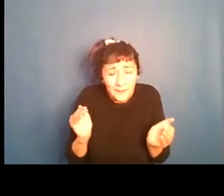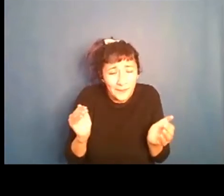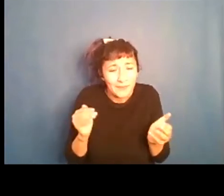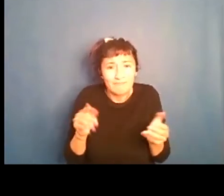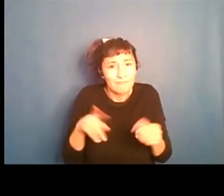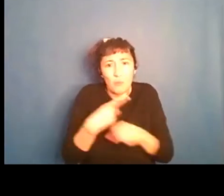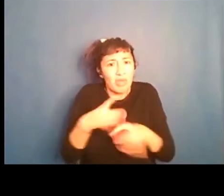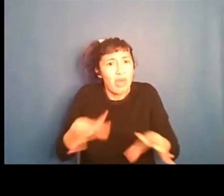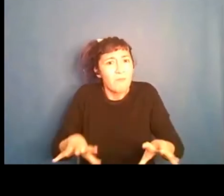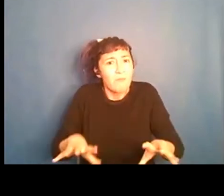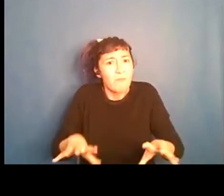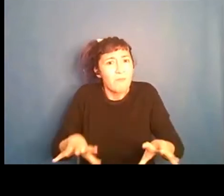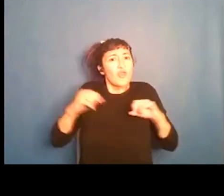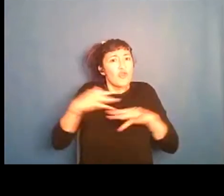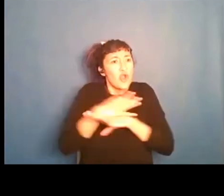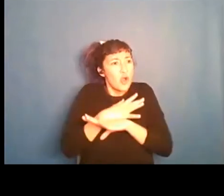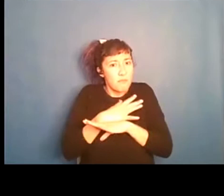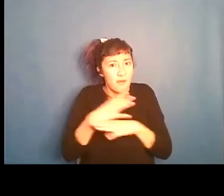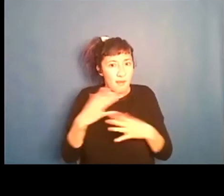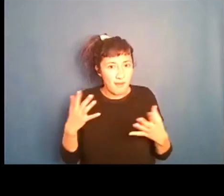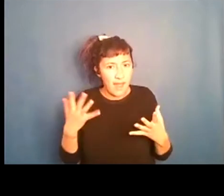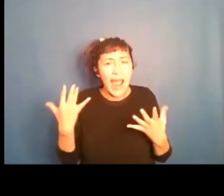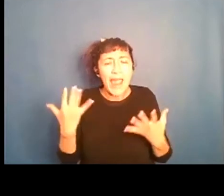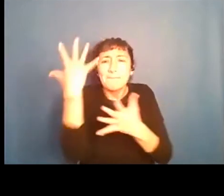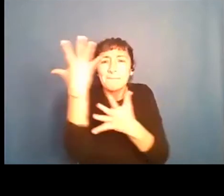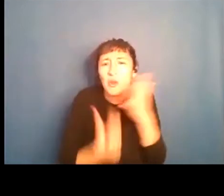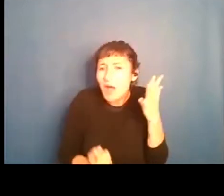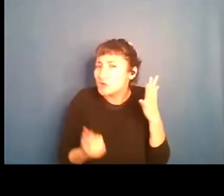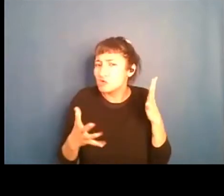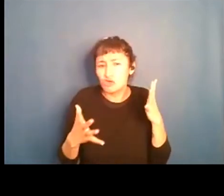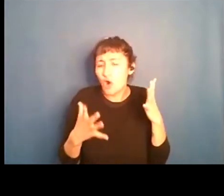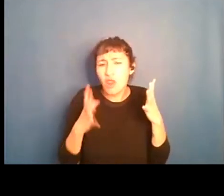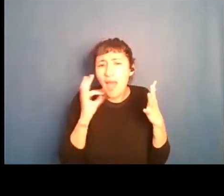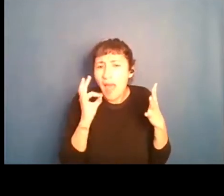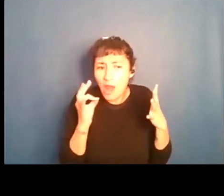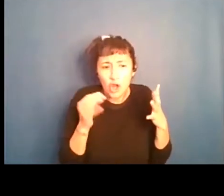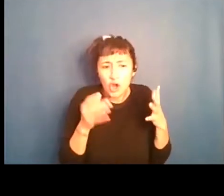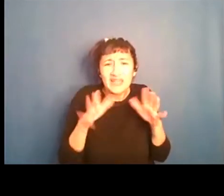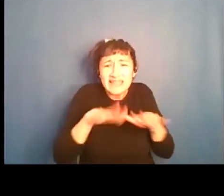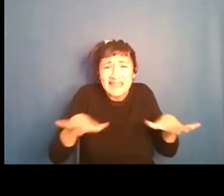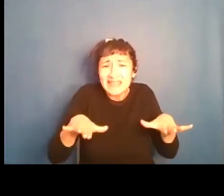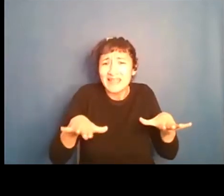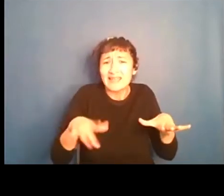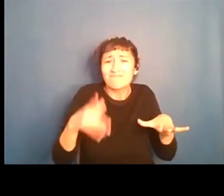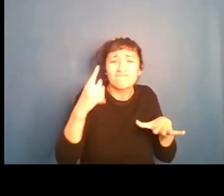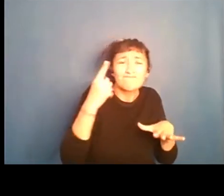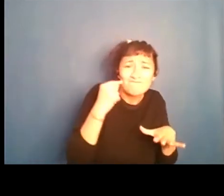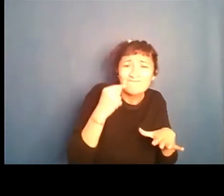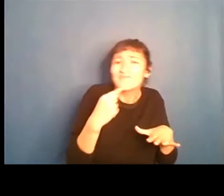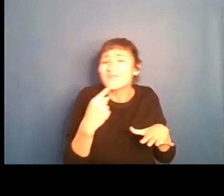es lo que nos está pasando. Le estás sacando, le estás privando a ese niño, a esa niña, en sus primeras